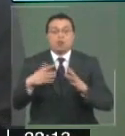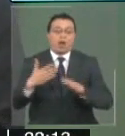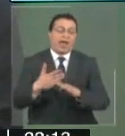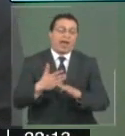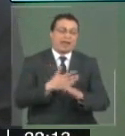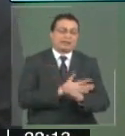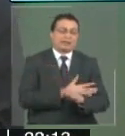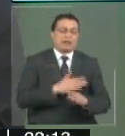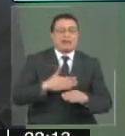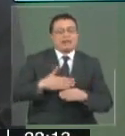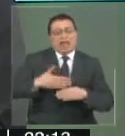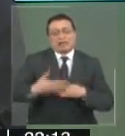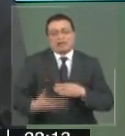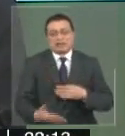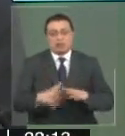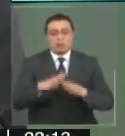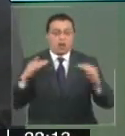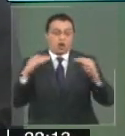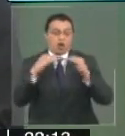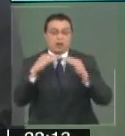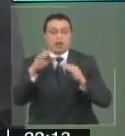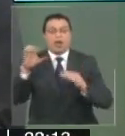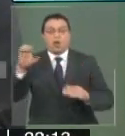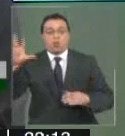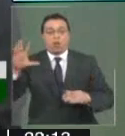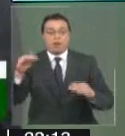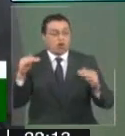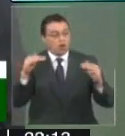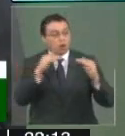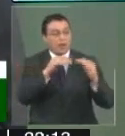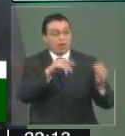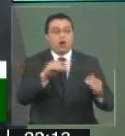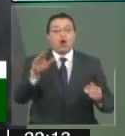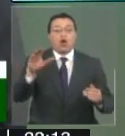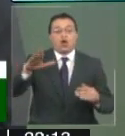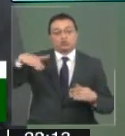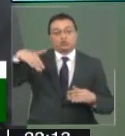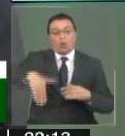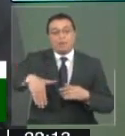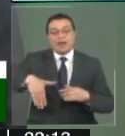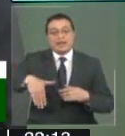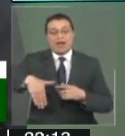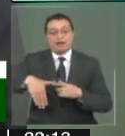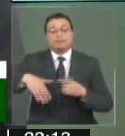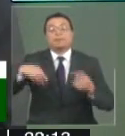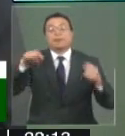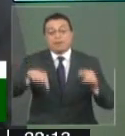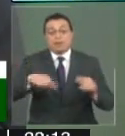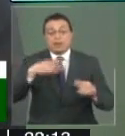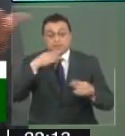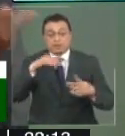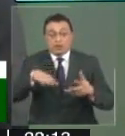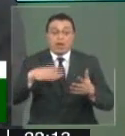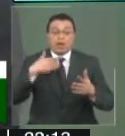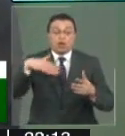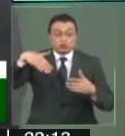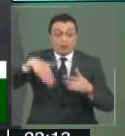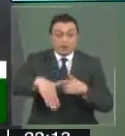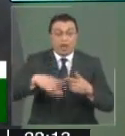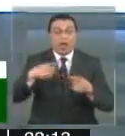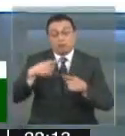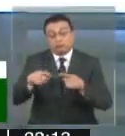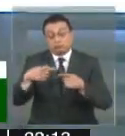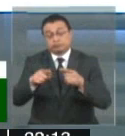atrás, muy atrasada, comparada con Europa, comparada con también Sudamérica. En Sudamérica hay situaciones varias, como estaba